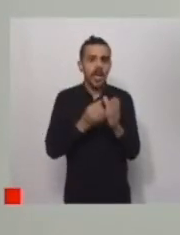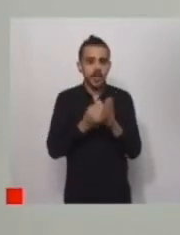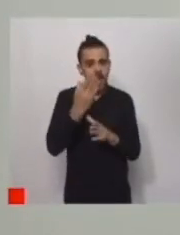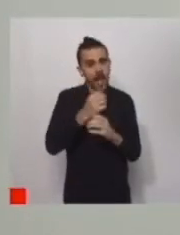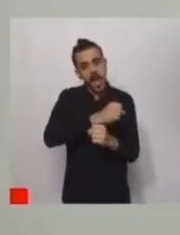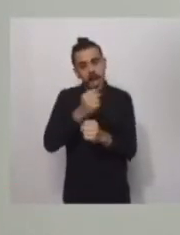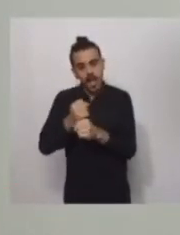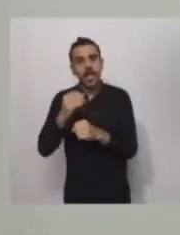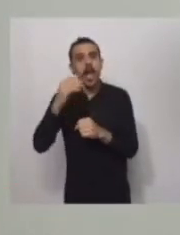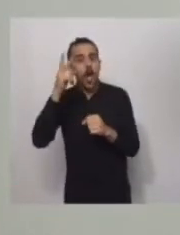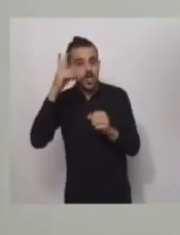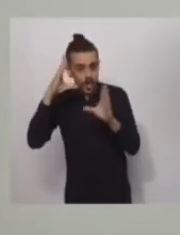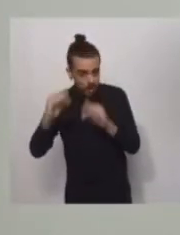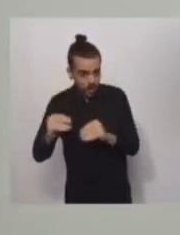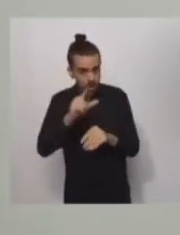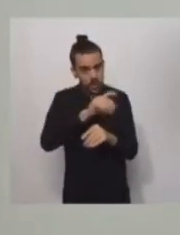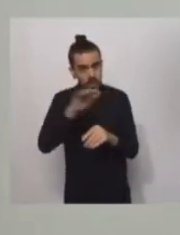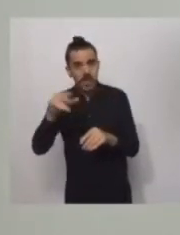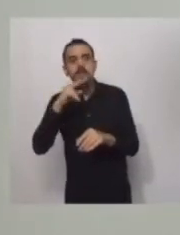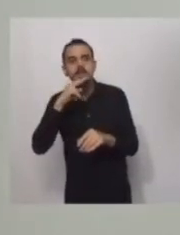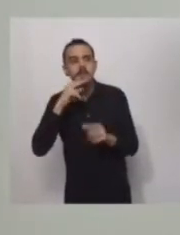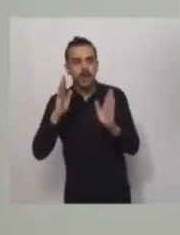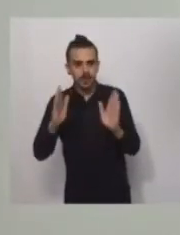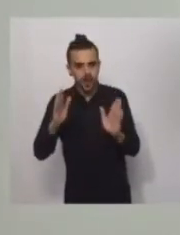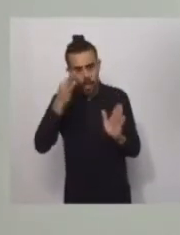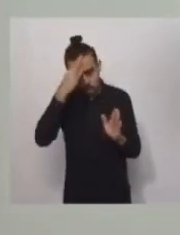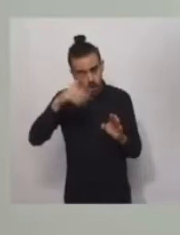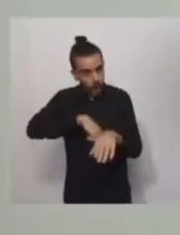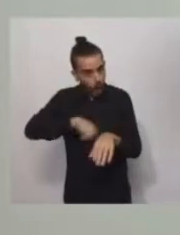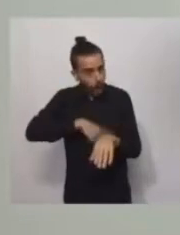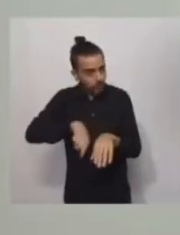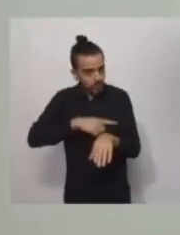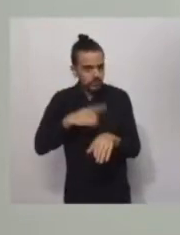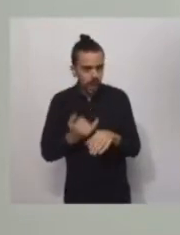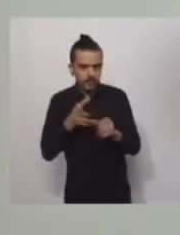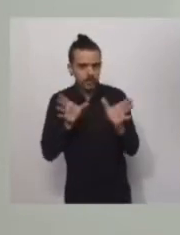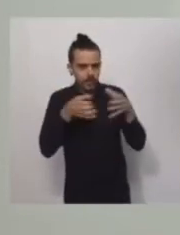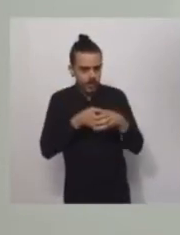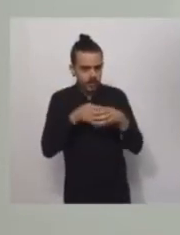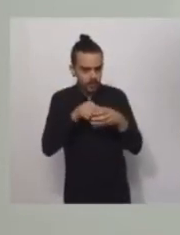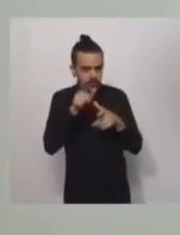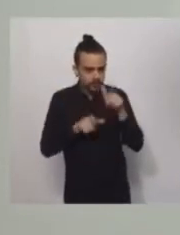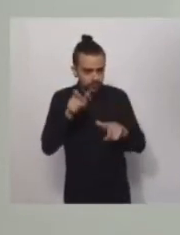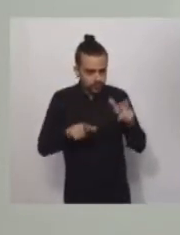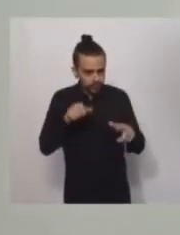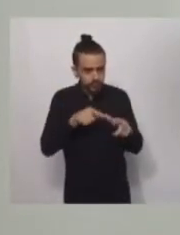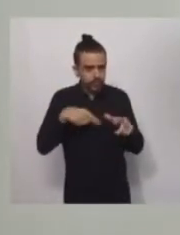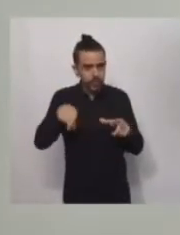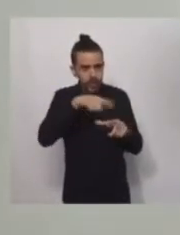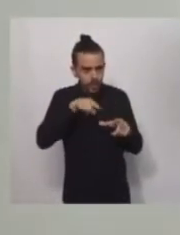distintas carreras de prioridad que vamos teniendo, distintos escalafones. Después tenemos Seba. otras becas bueno,